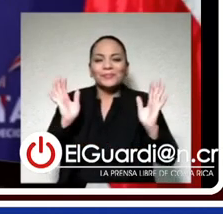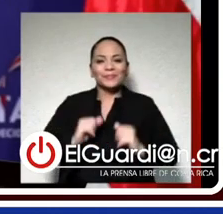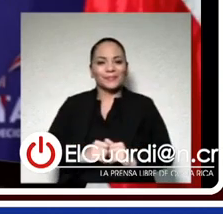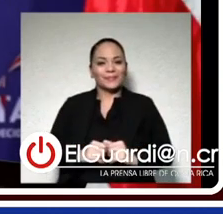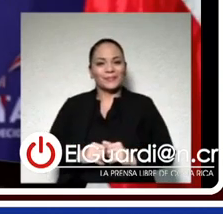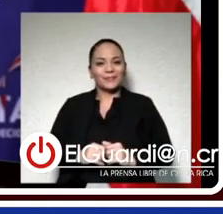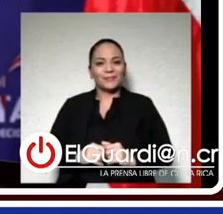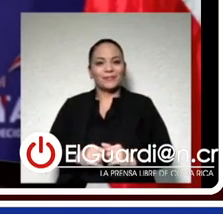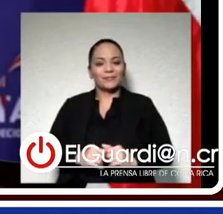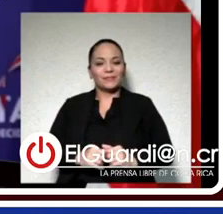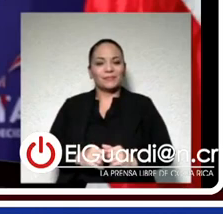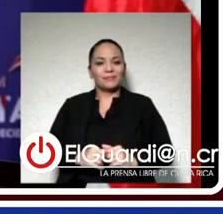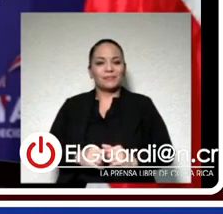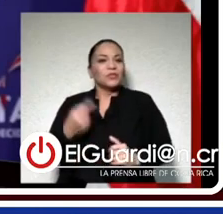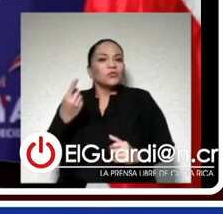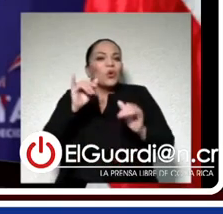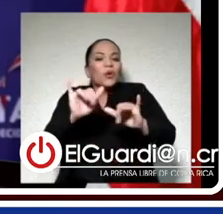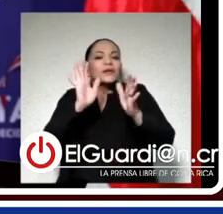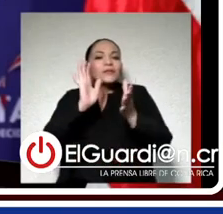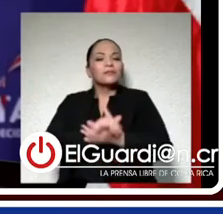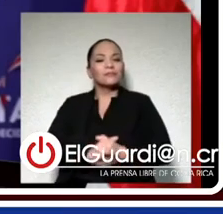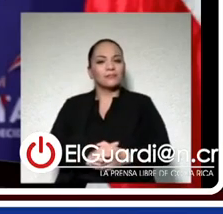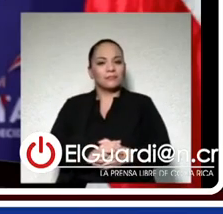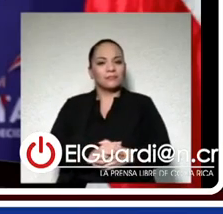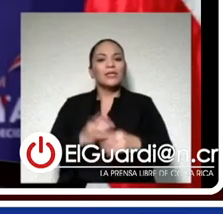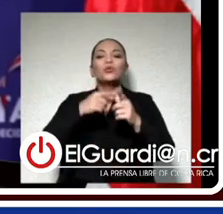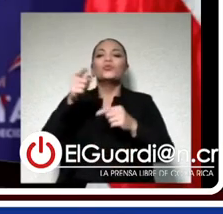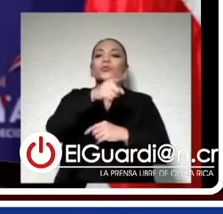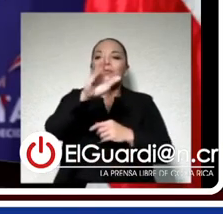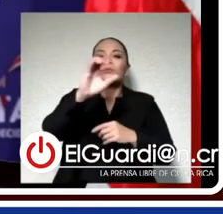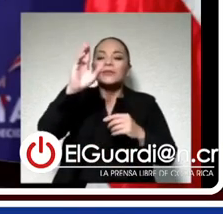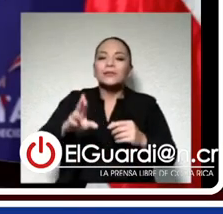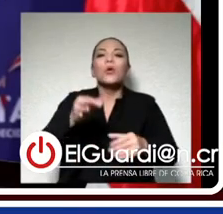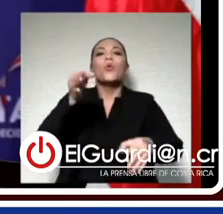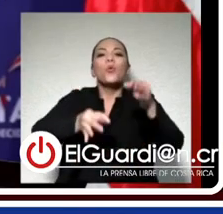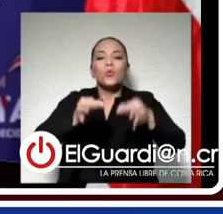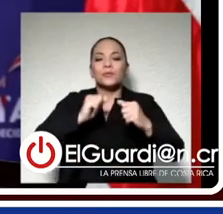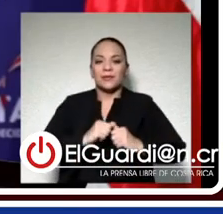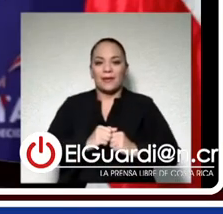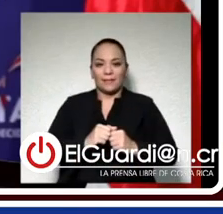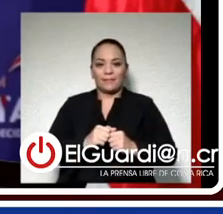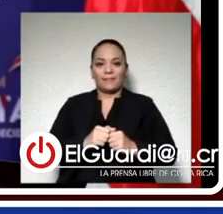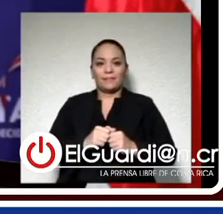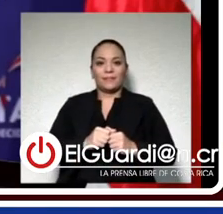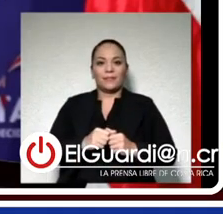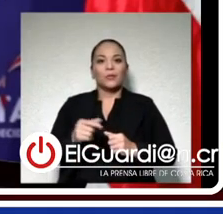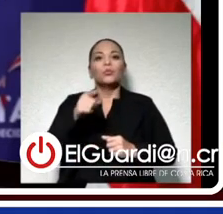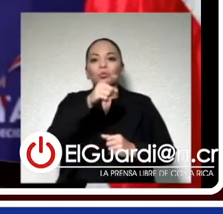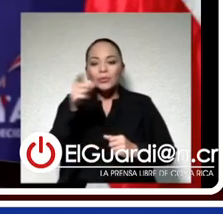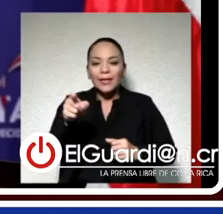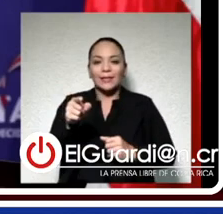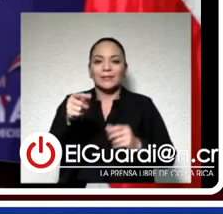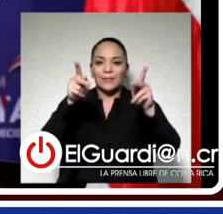Más que lo que yo les estoy contando. Juzgue usted ese 19% que sabe qué es esto.